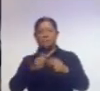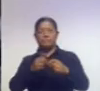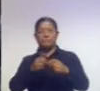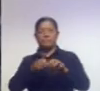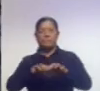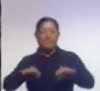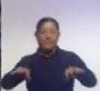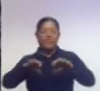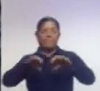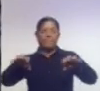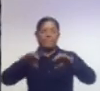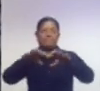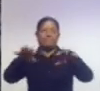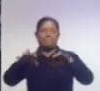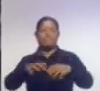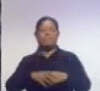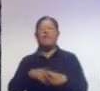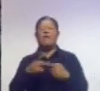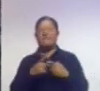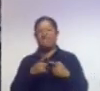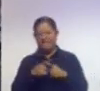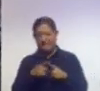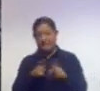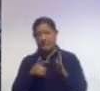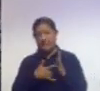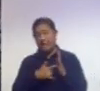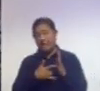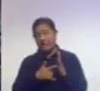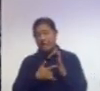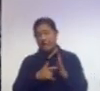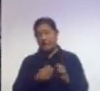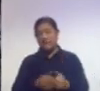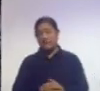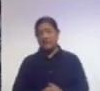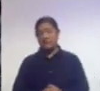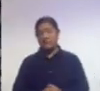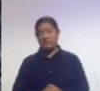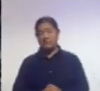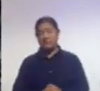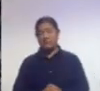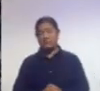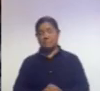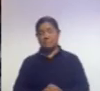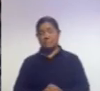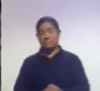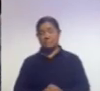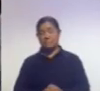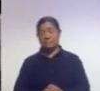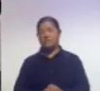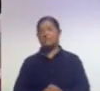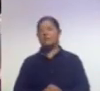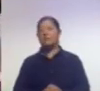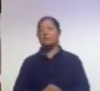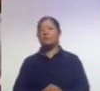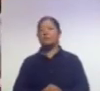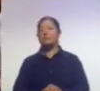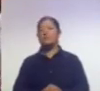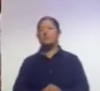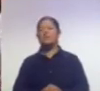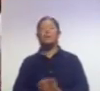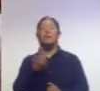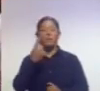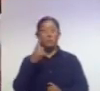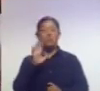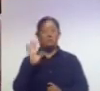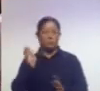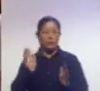en Emiratos Arabia, sí, estamos, bueno, hay un participante de aquí del estado de Tlaxcala. Muy bien. Ya está, ya